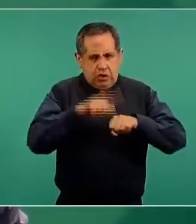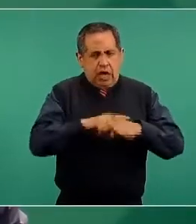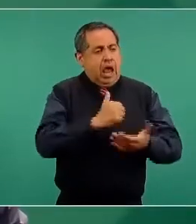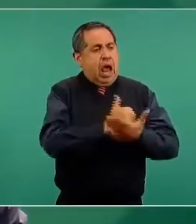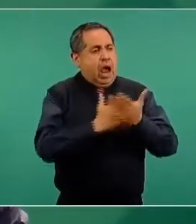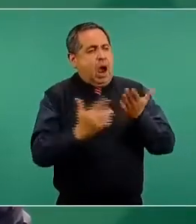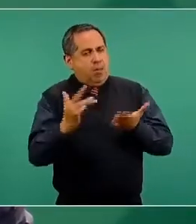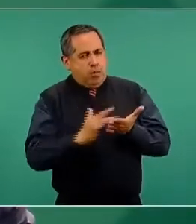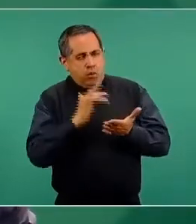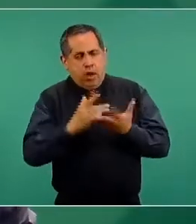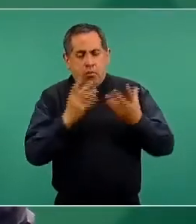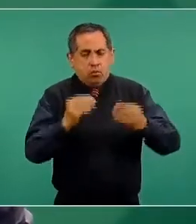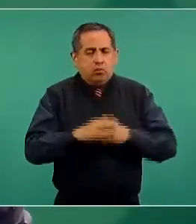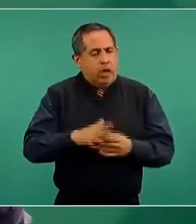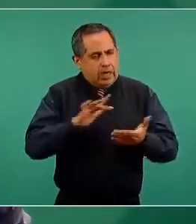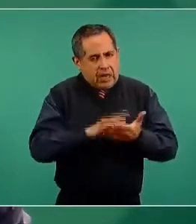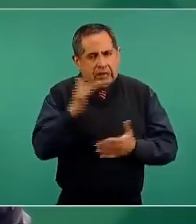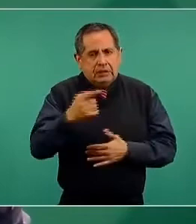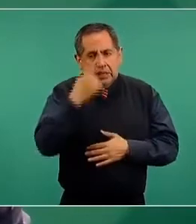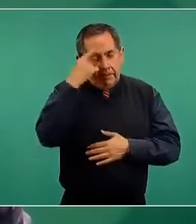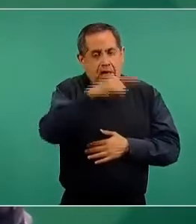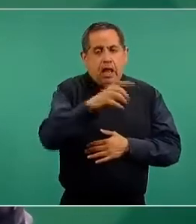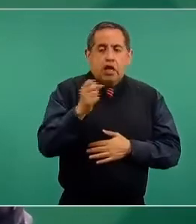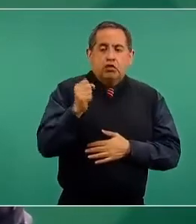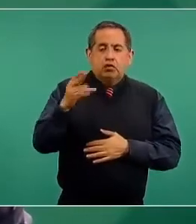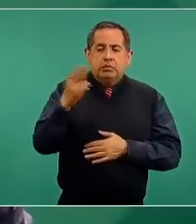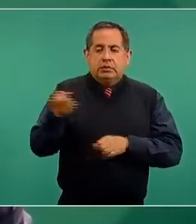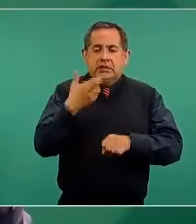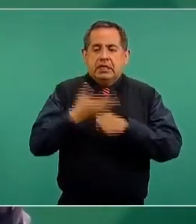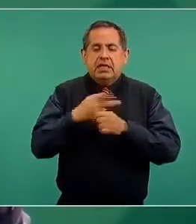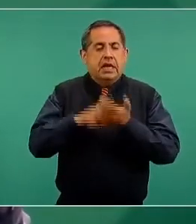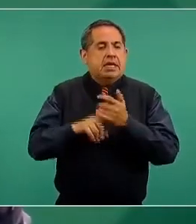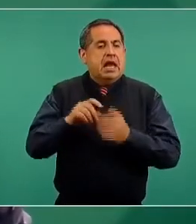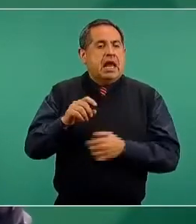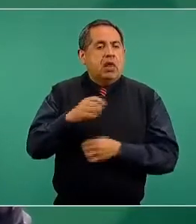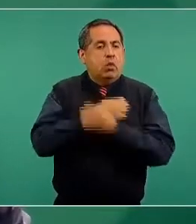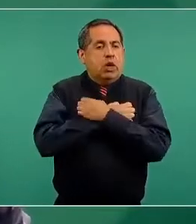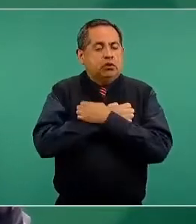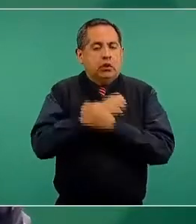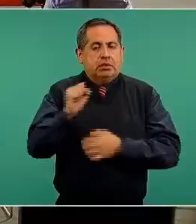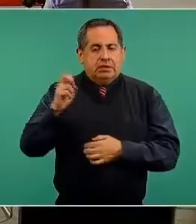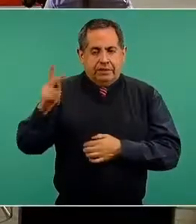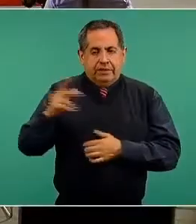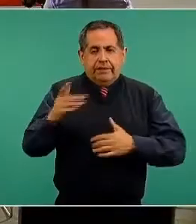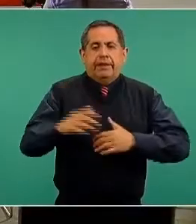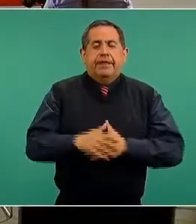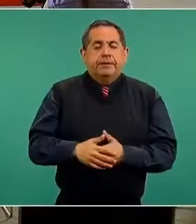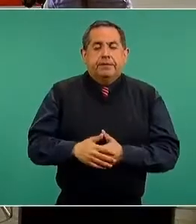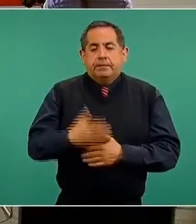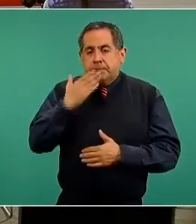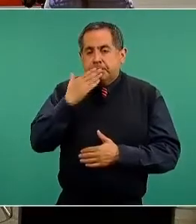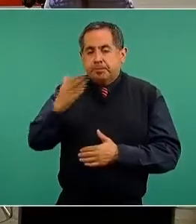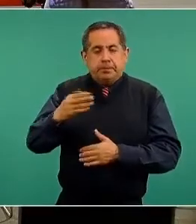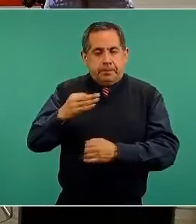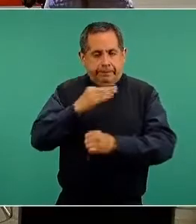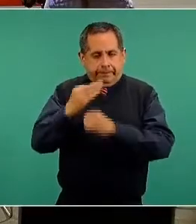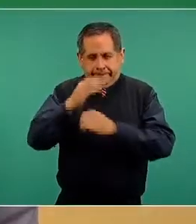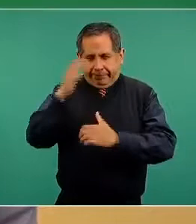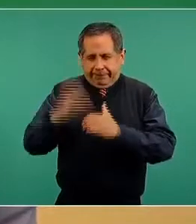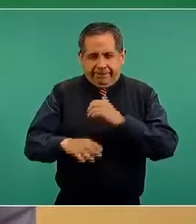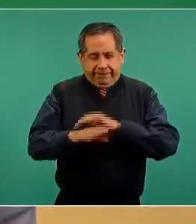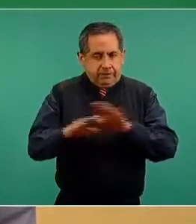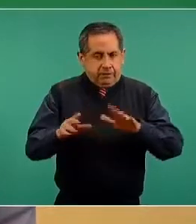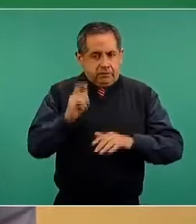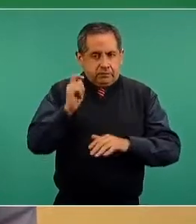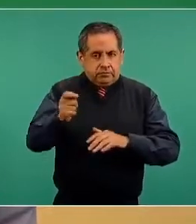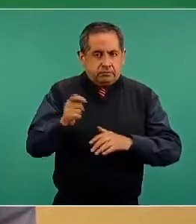brindado este apoyo, desde luego gracias a la Subsecretaría de Educación Superior de la SEP. Muy bien, pues aquí terminamos, no sin